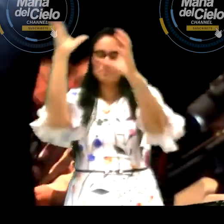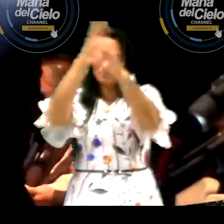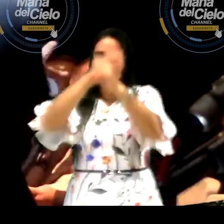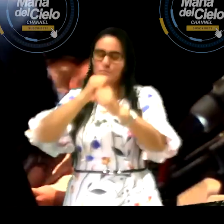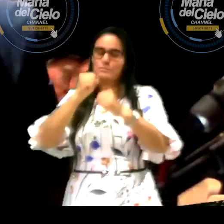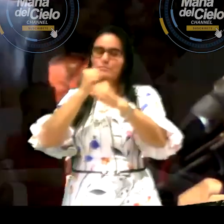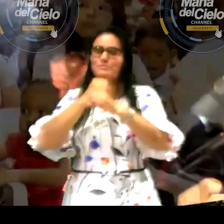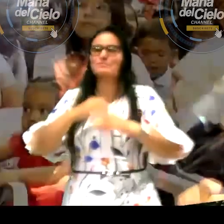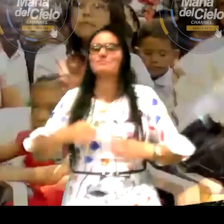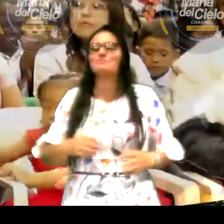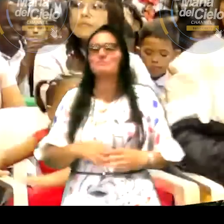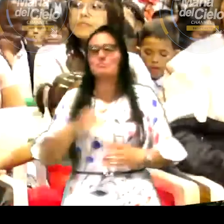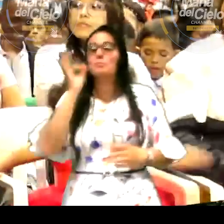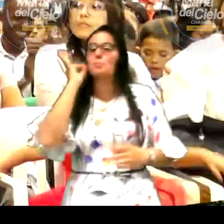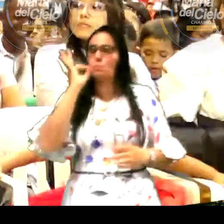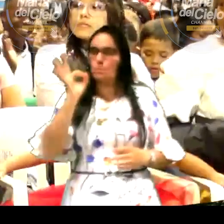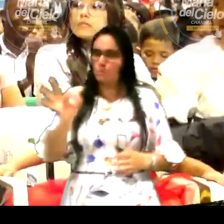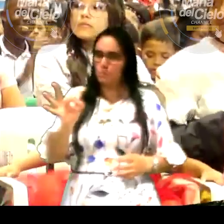¿Seguro?